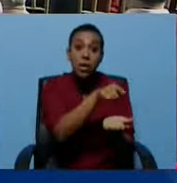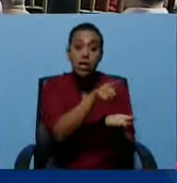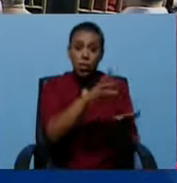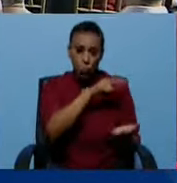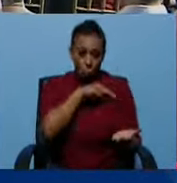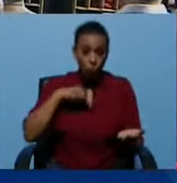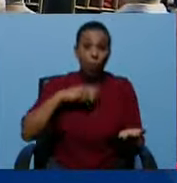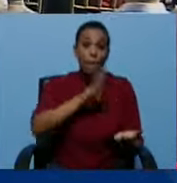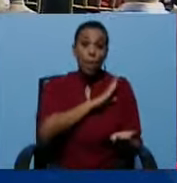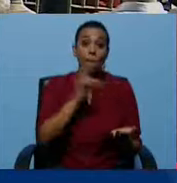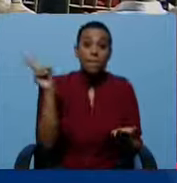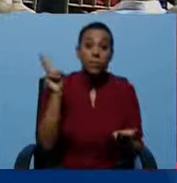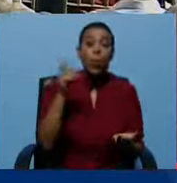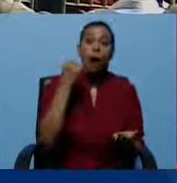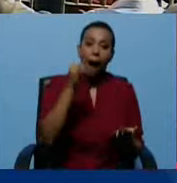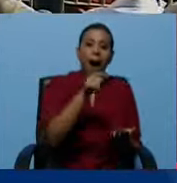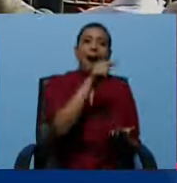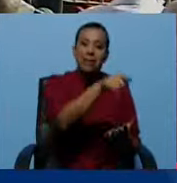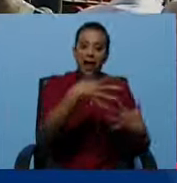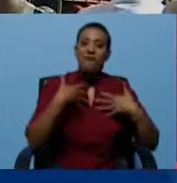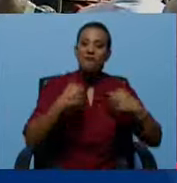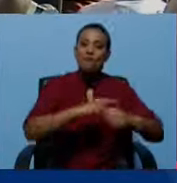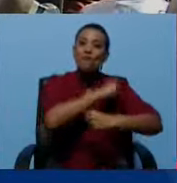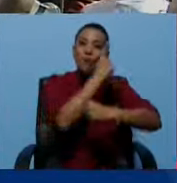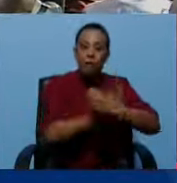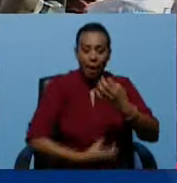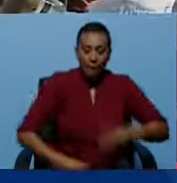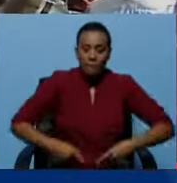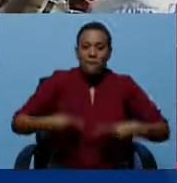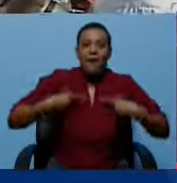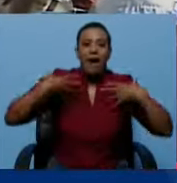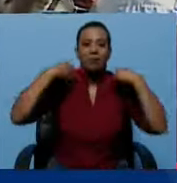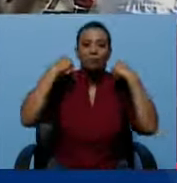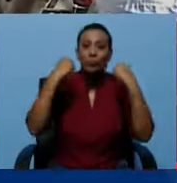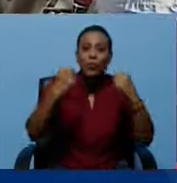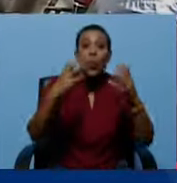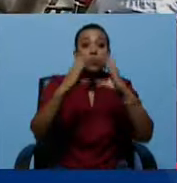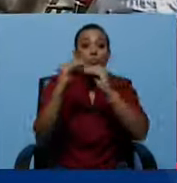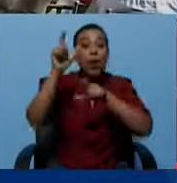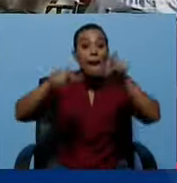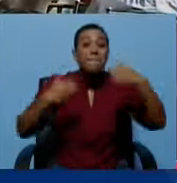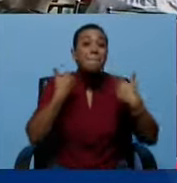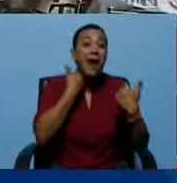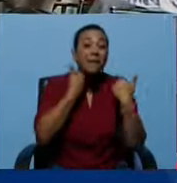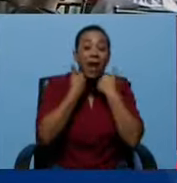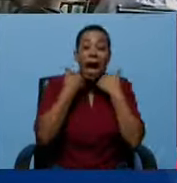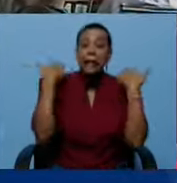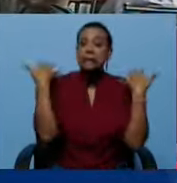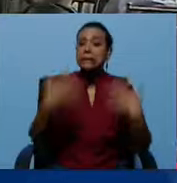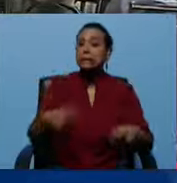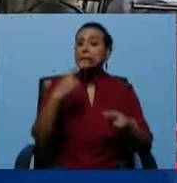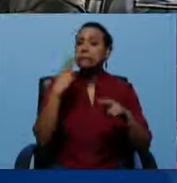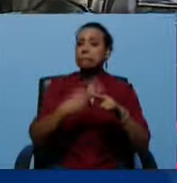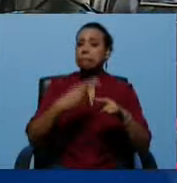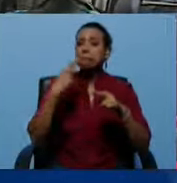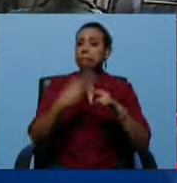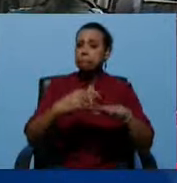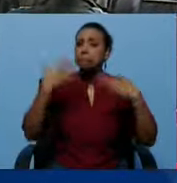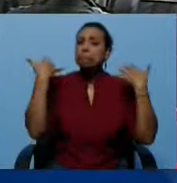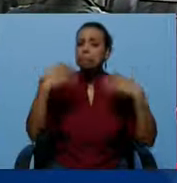nuestro, está la fuente de salud para muchas enfermedades